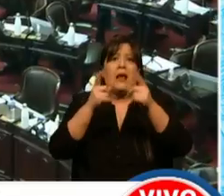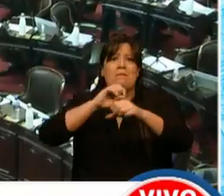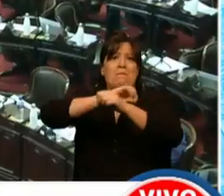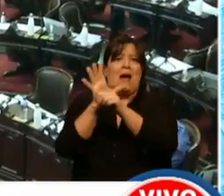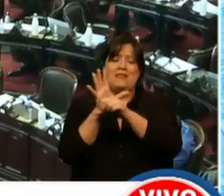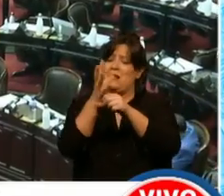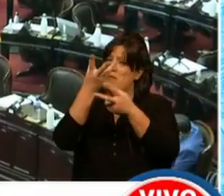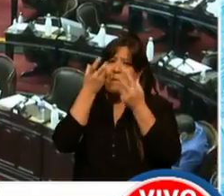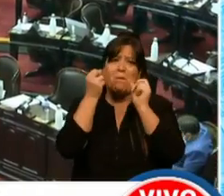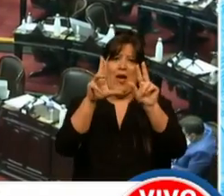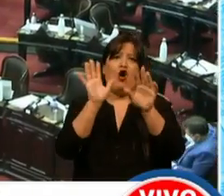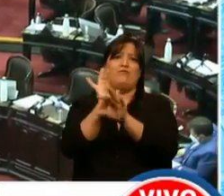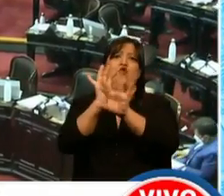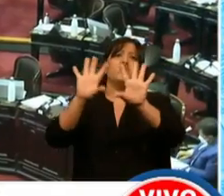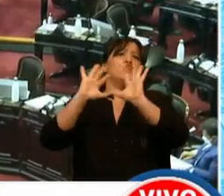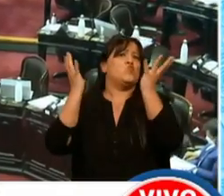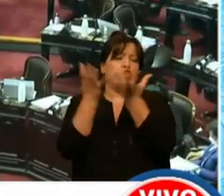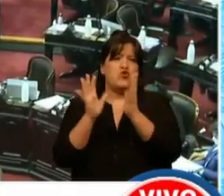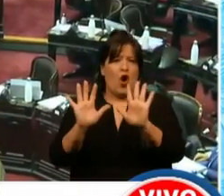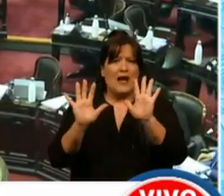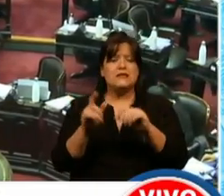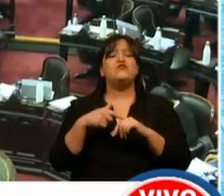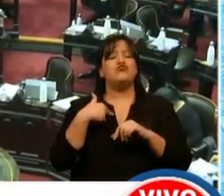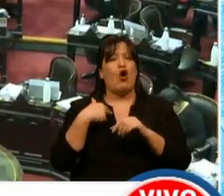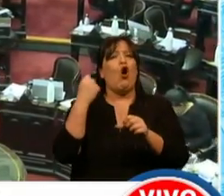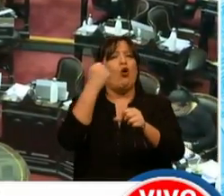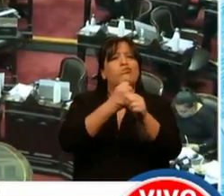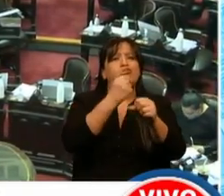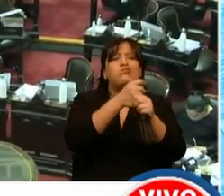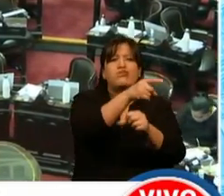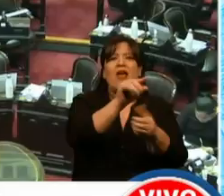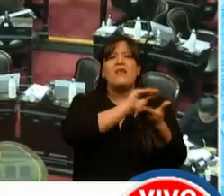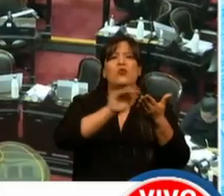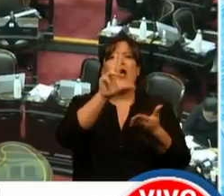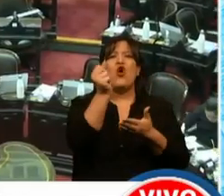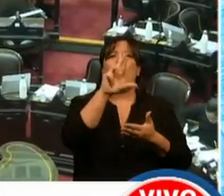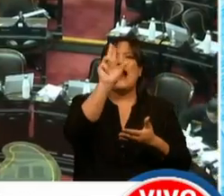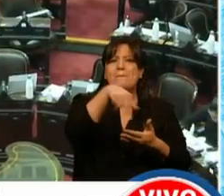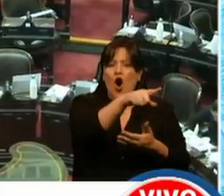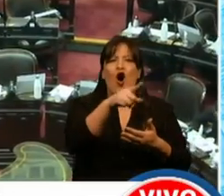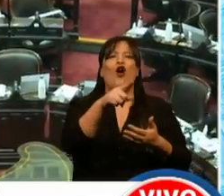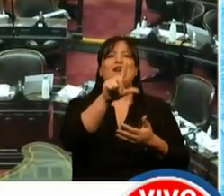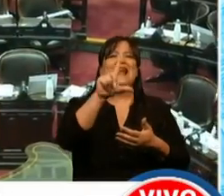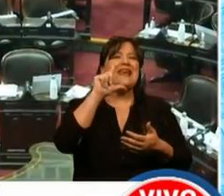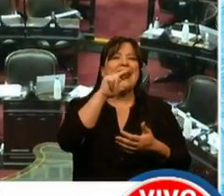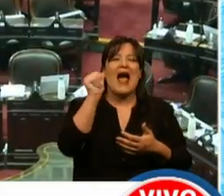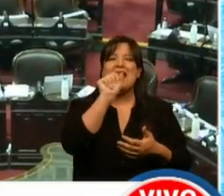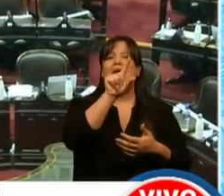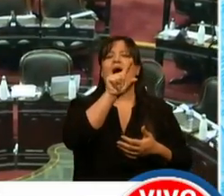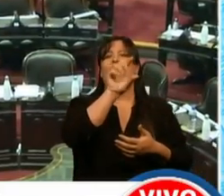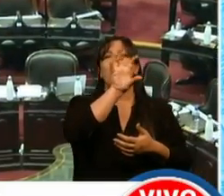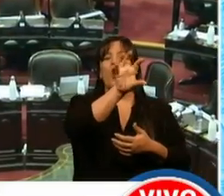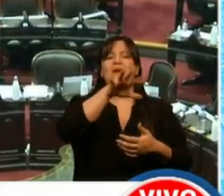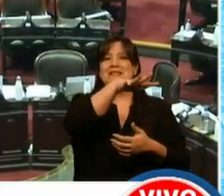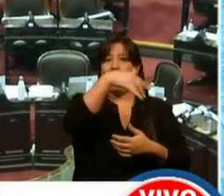azota al mundo me sume al trabajo que venían a realizar los diputados ramón y liliana de la provincia de